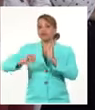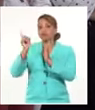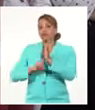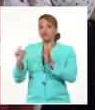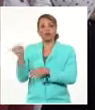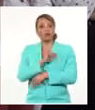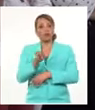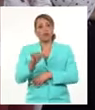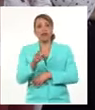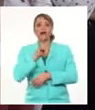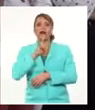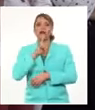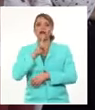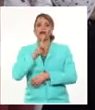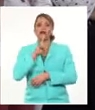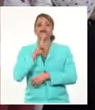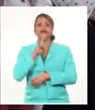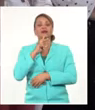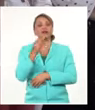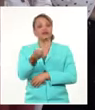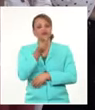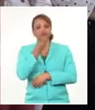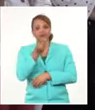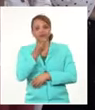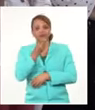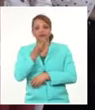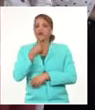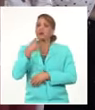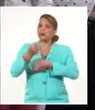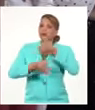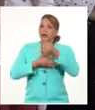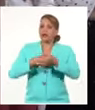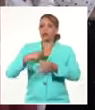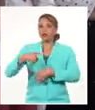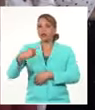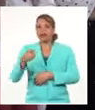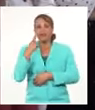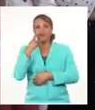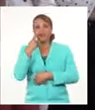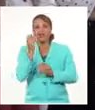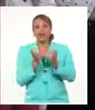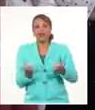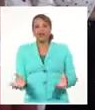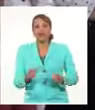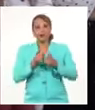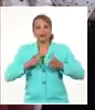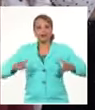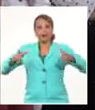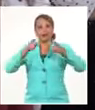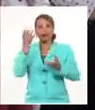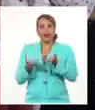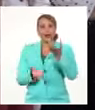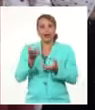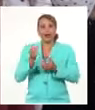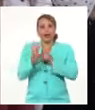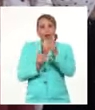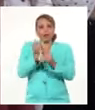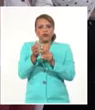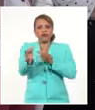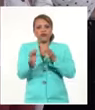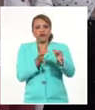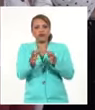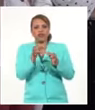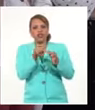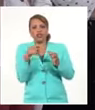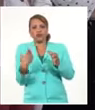consumo de agua. Es decir, cada día cuando se ve que las calderas arrancaron, que los procesos van funcionando, eso